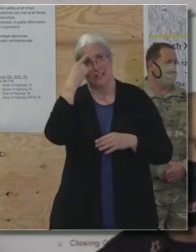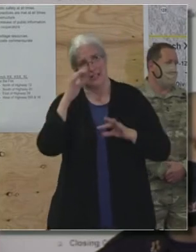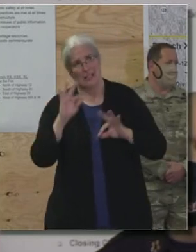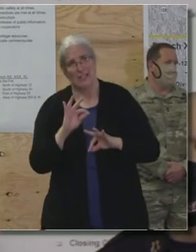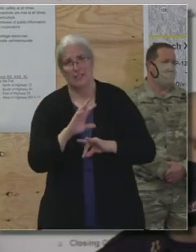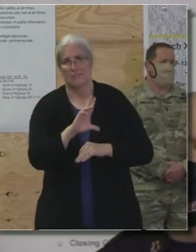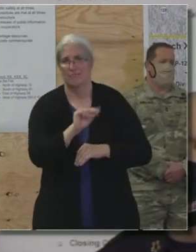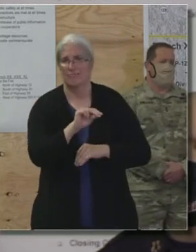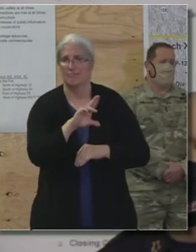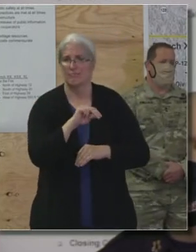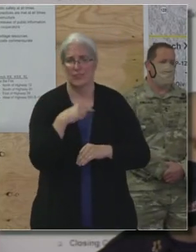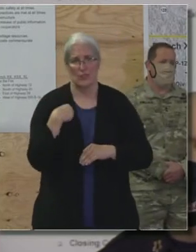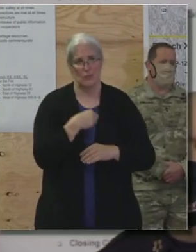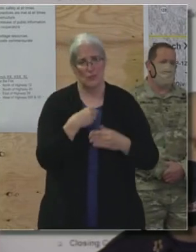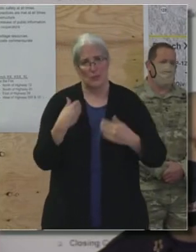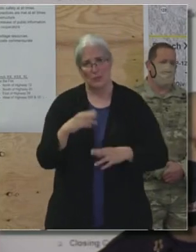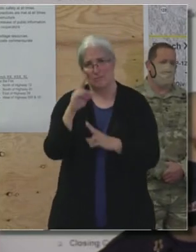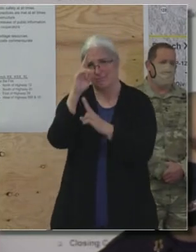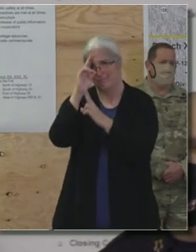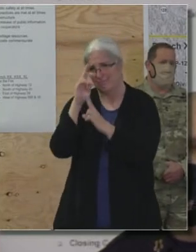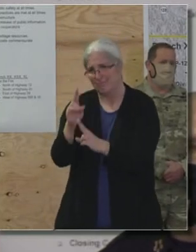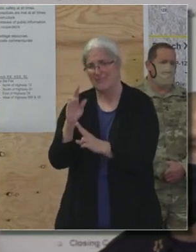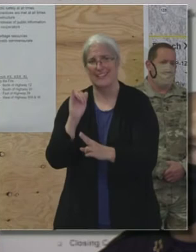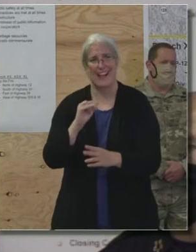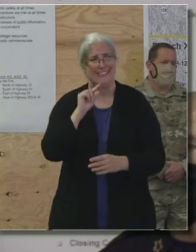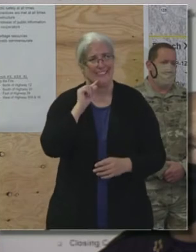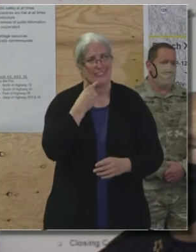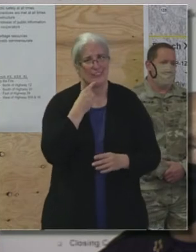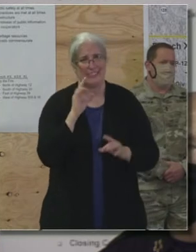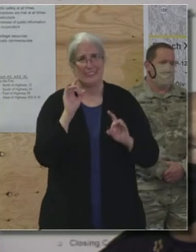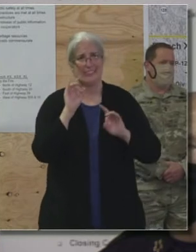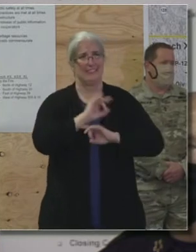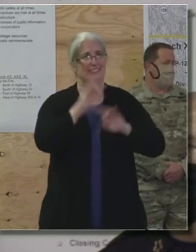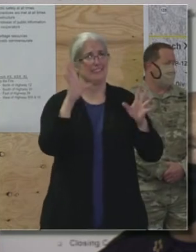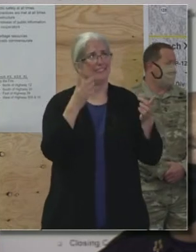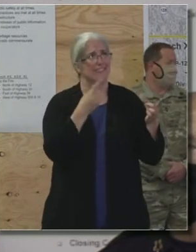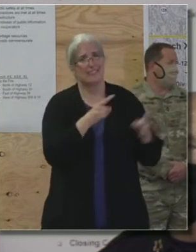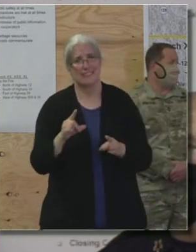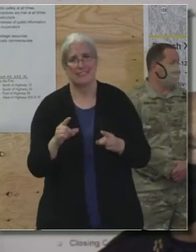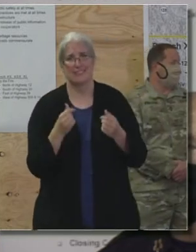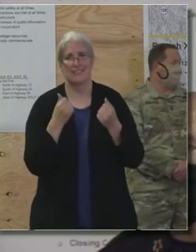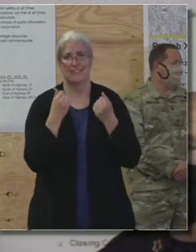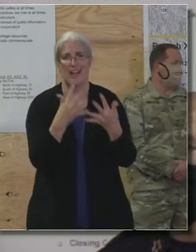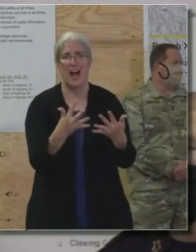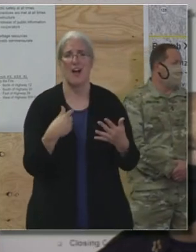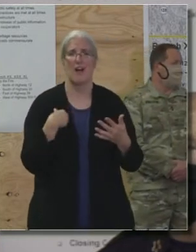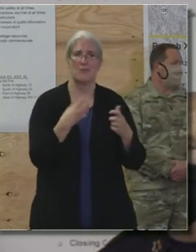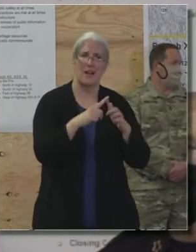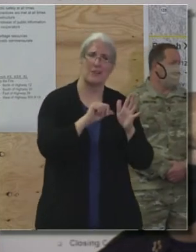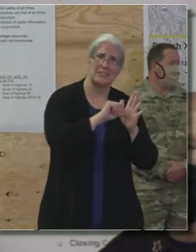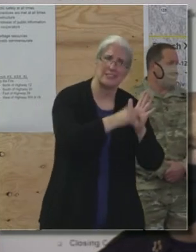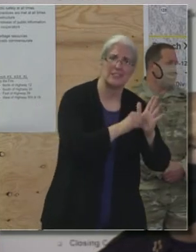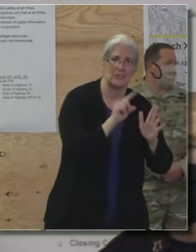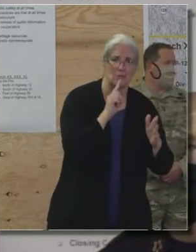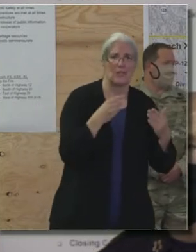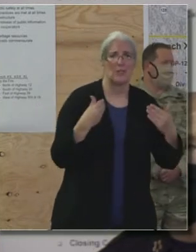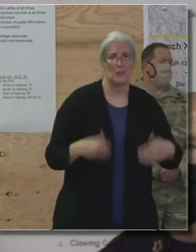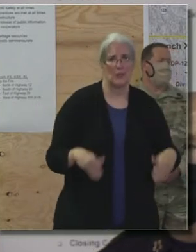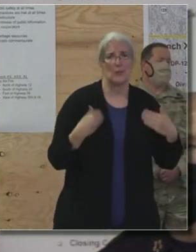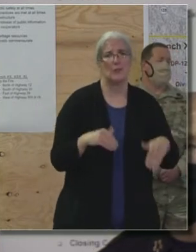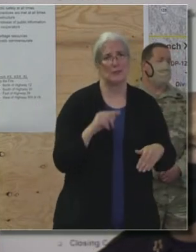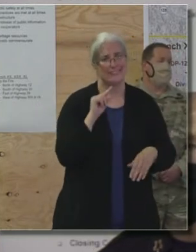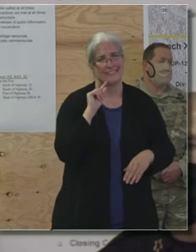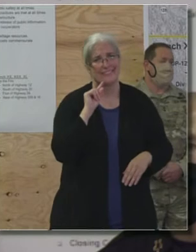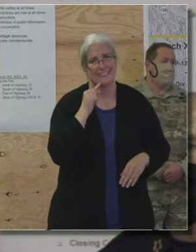ningún alivio por esas muertes y es bien esencial el mensaje que hemos estado